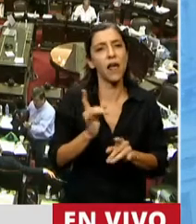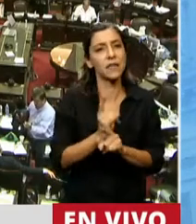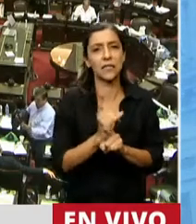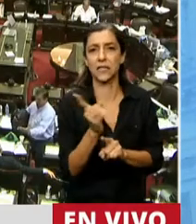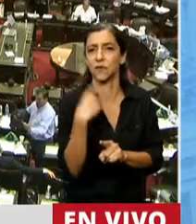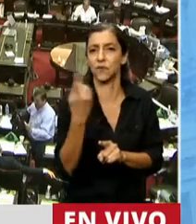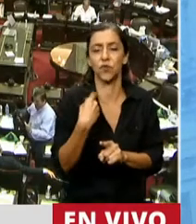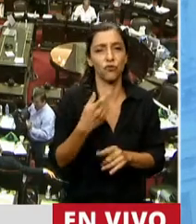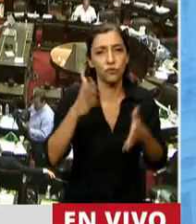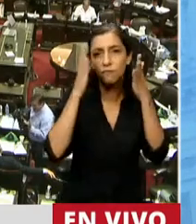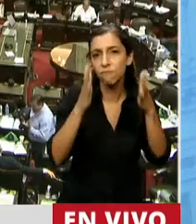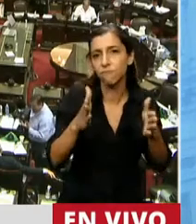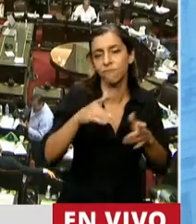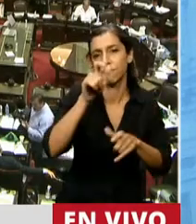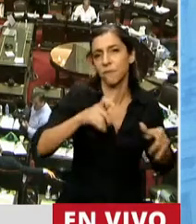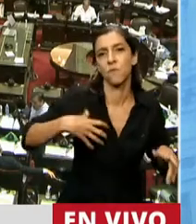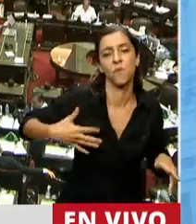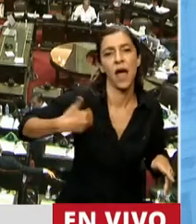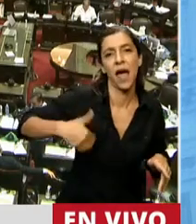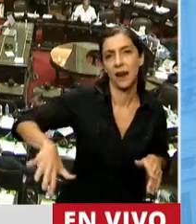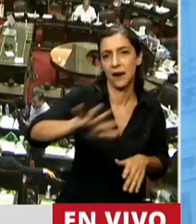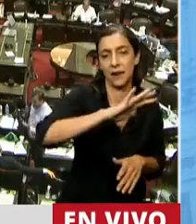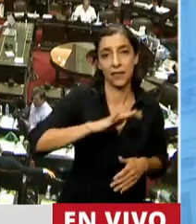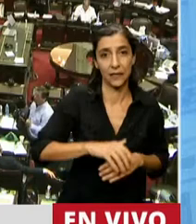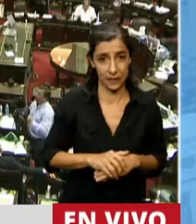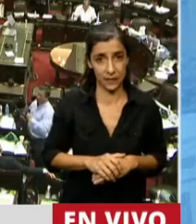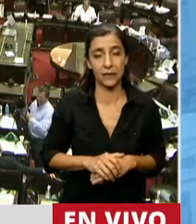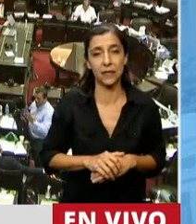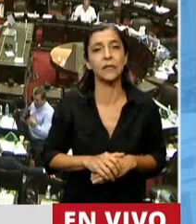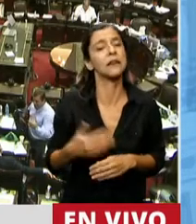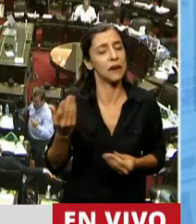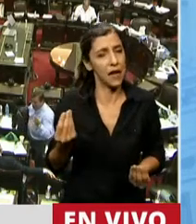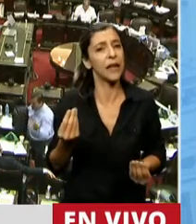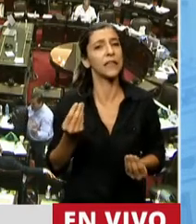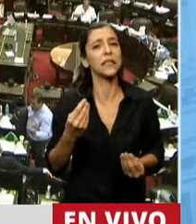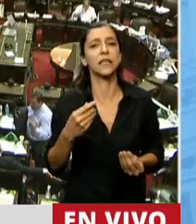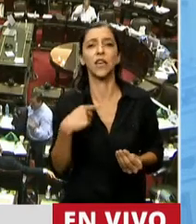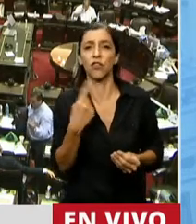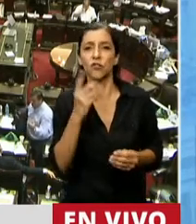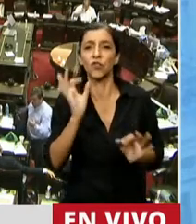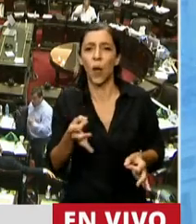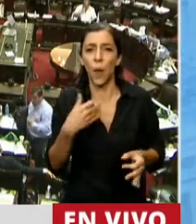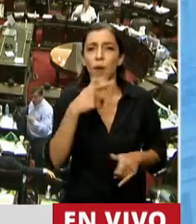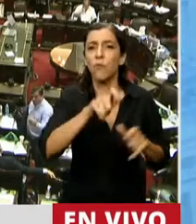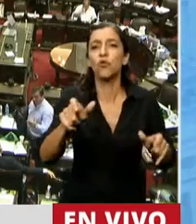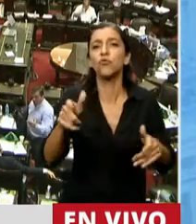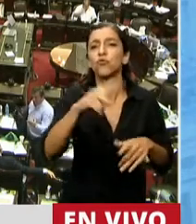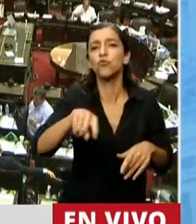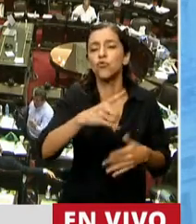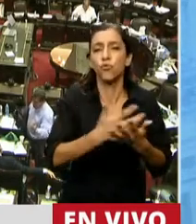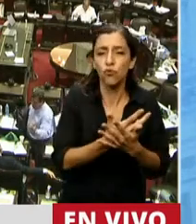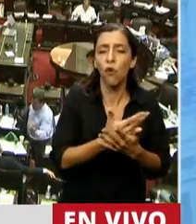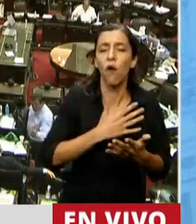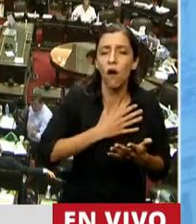servicio del imperialismo. Y ese sometimiento lo padece el pueblo argentino cuando logran imponer la receta de